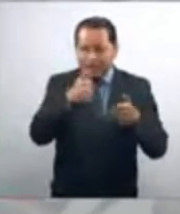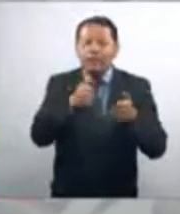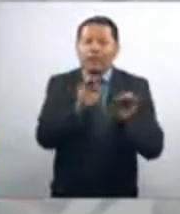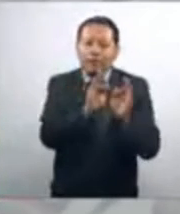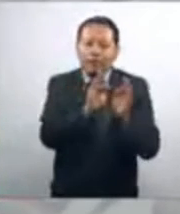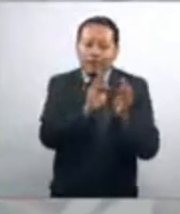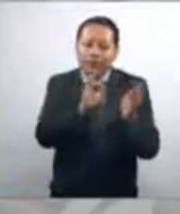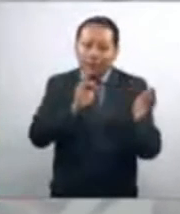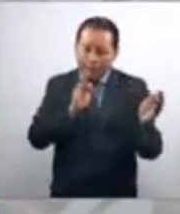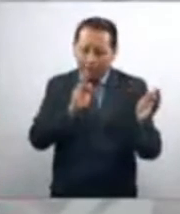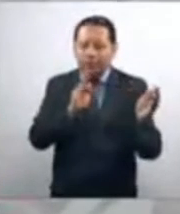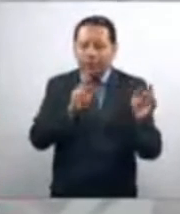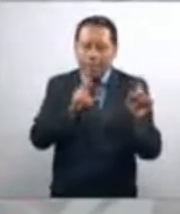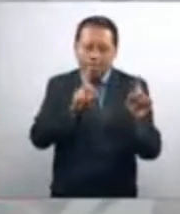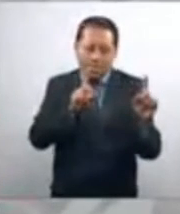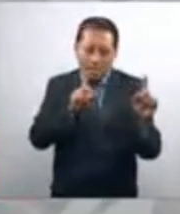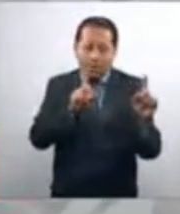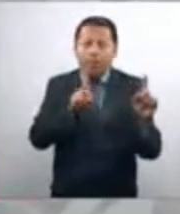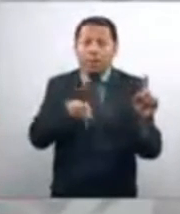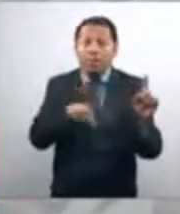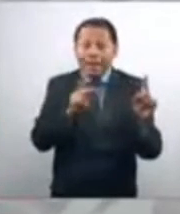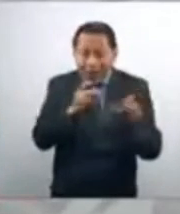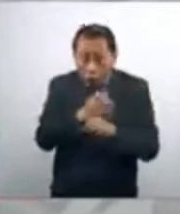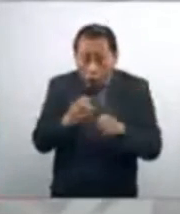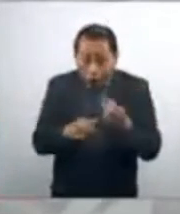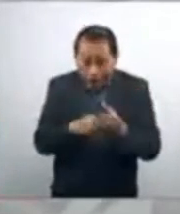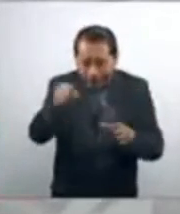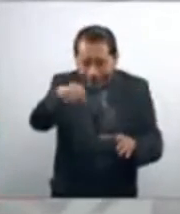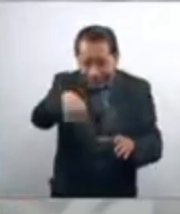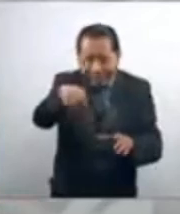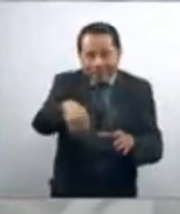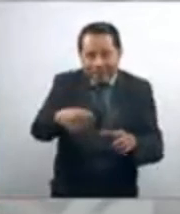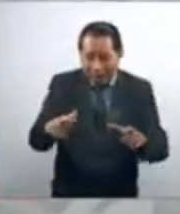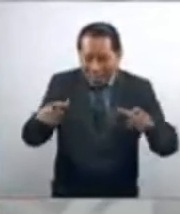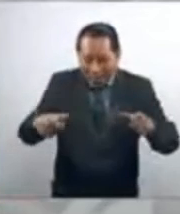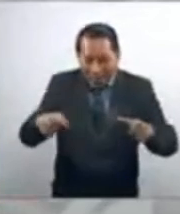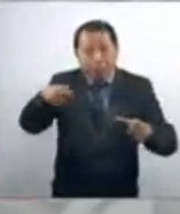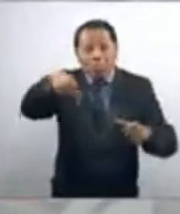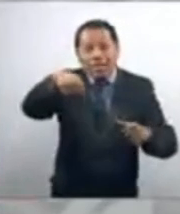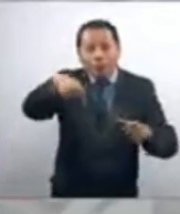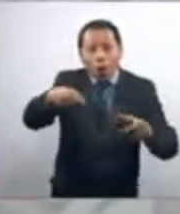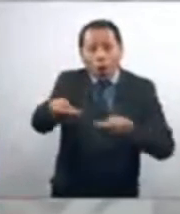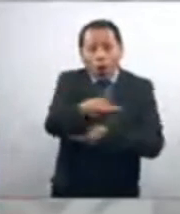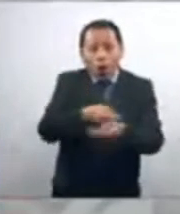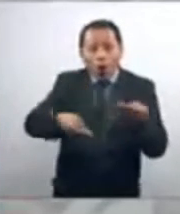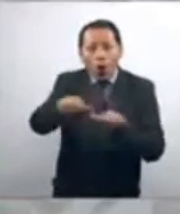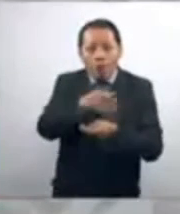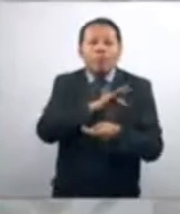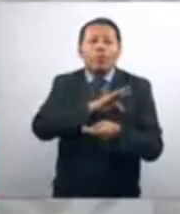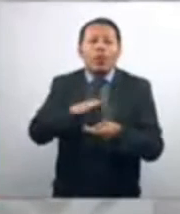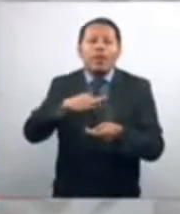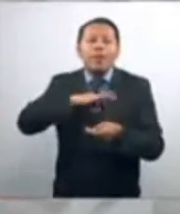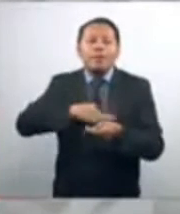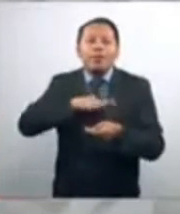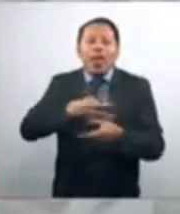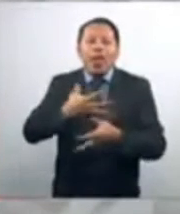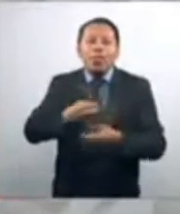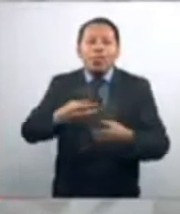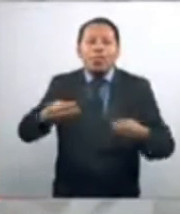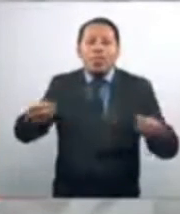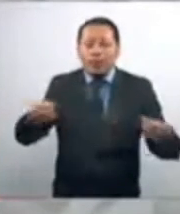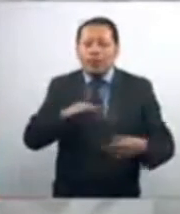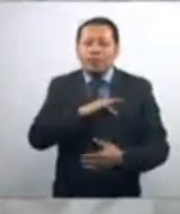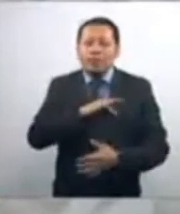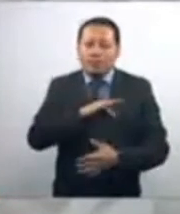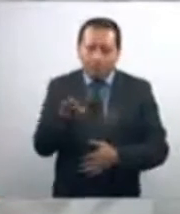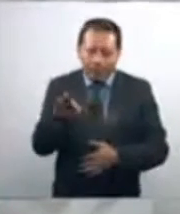las pertenencias, todos los objetos que ahí se juntan también pueden propagar este virus de COVID-19. Es cuanto, muchas